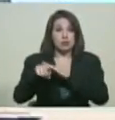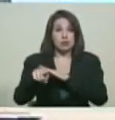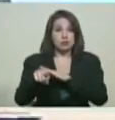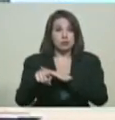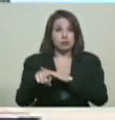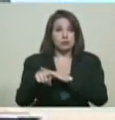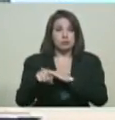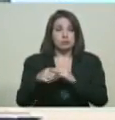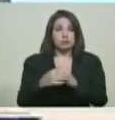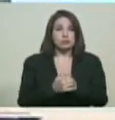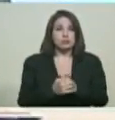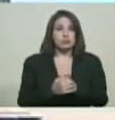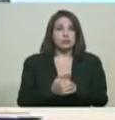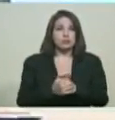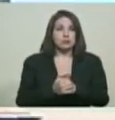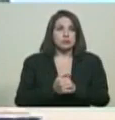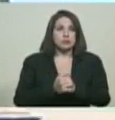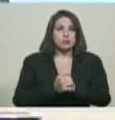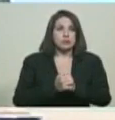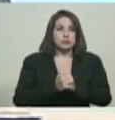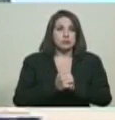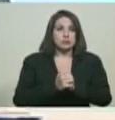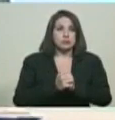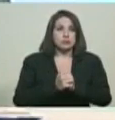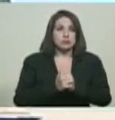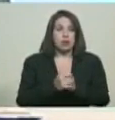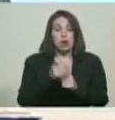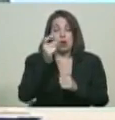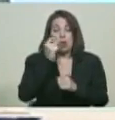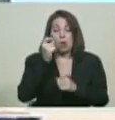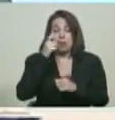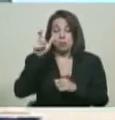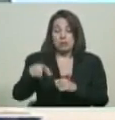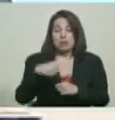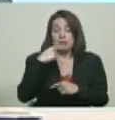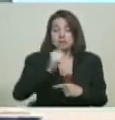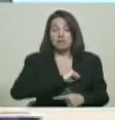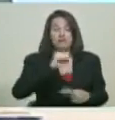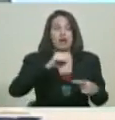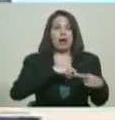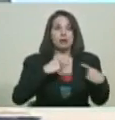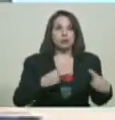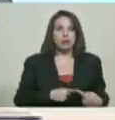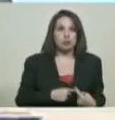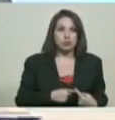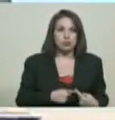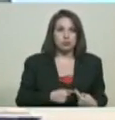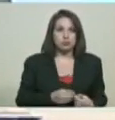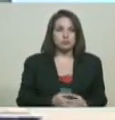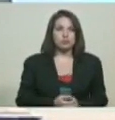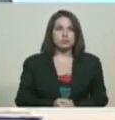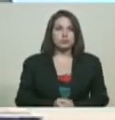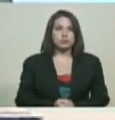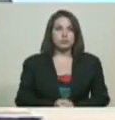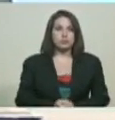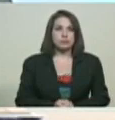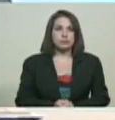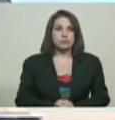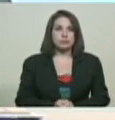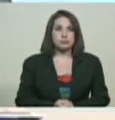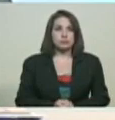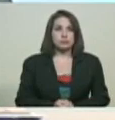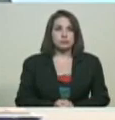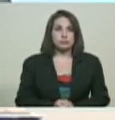decir que jorge rodríguez padres había muerto de un ataque al corazón claro de un ataque combate